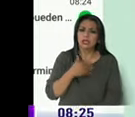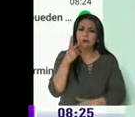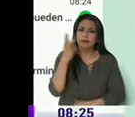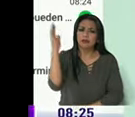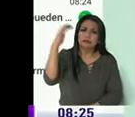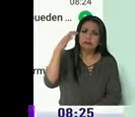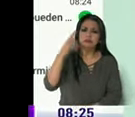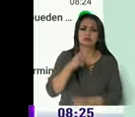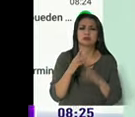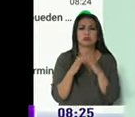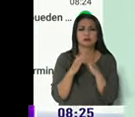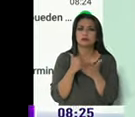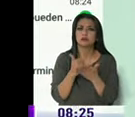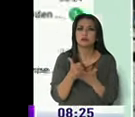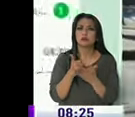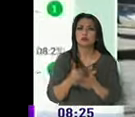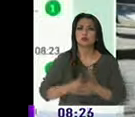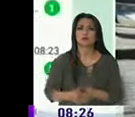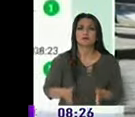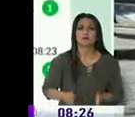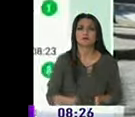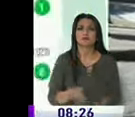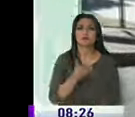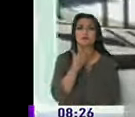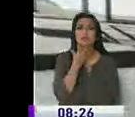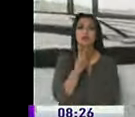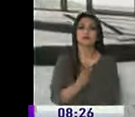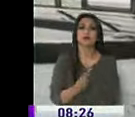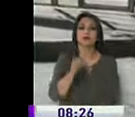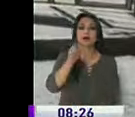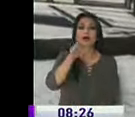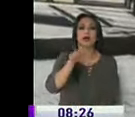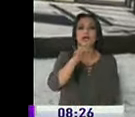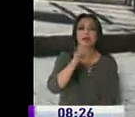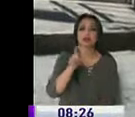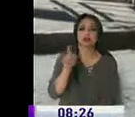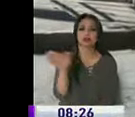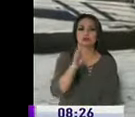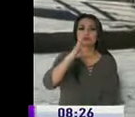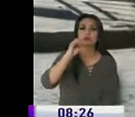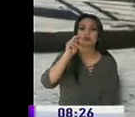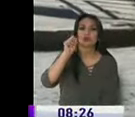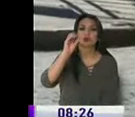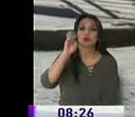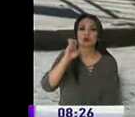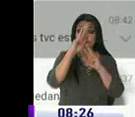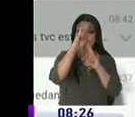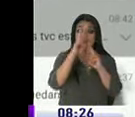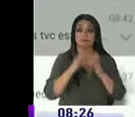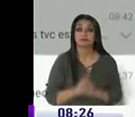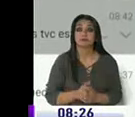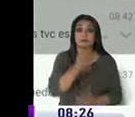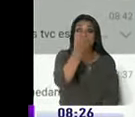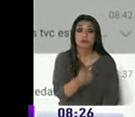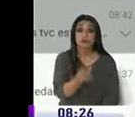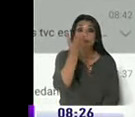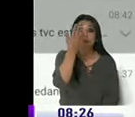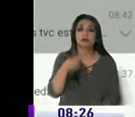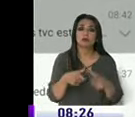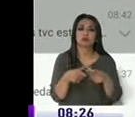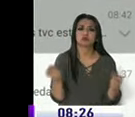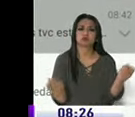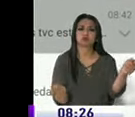ayuda, están diciendo los vecinos, por favor, autoridades, ya pusieron, mire cómo está esto, se está hundiendo. Ahí se está hundiendo la vereda, para ser